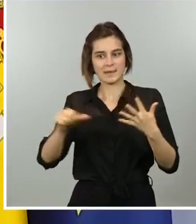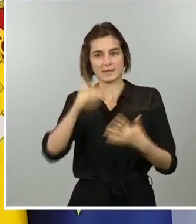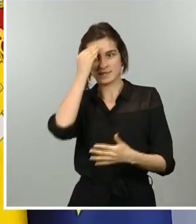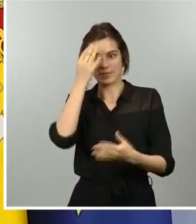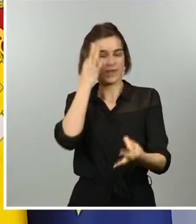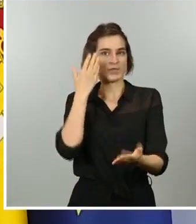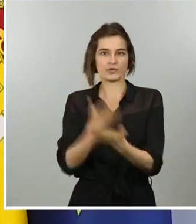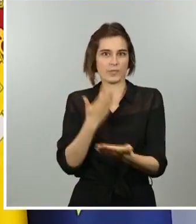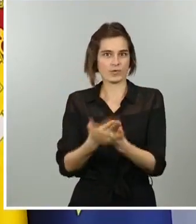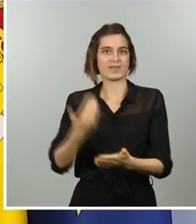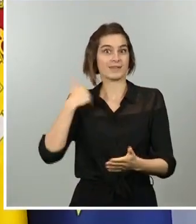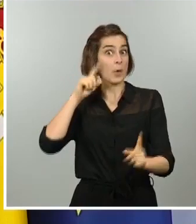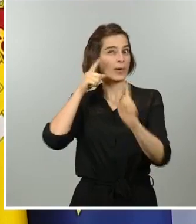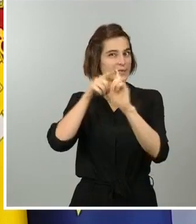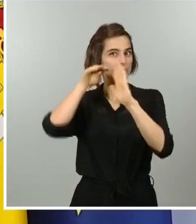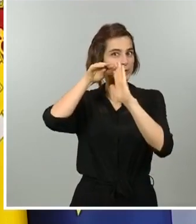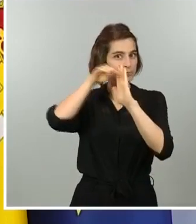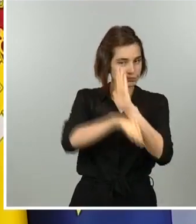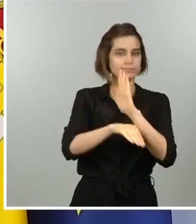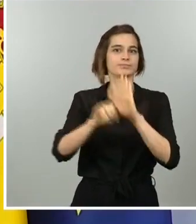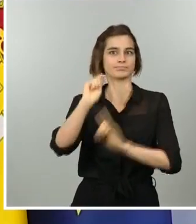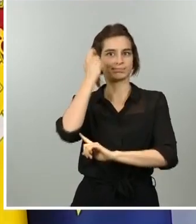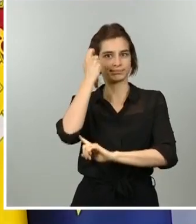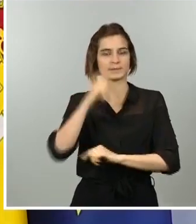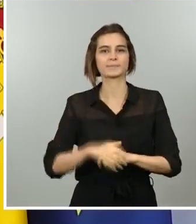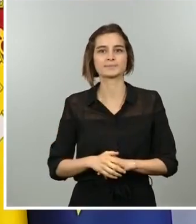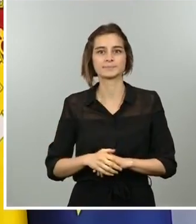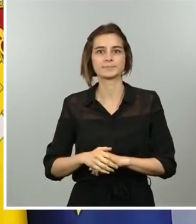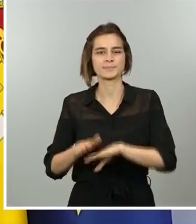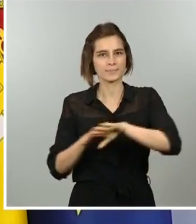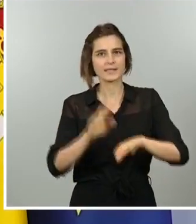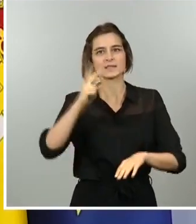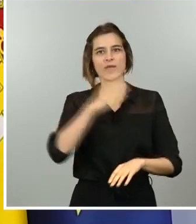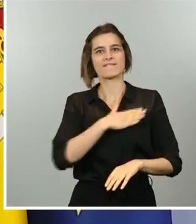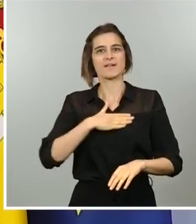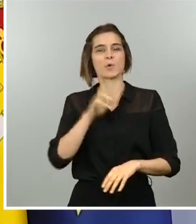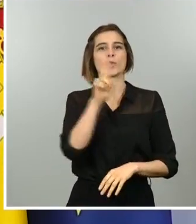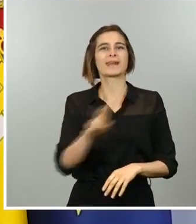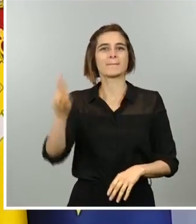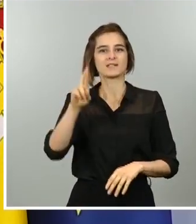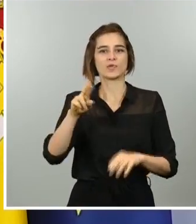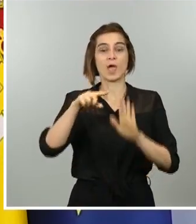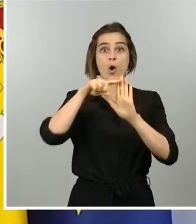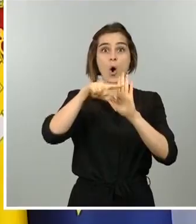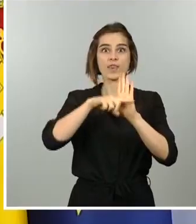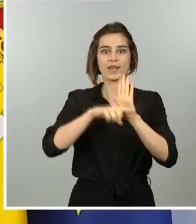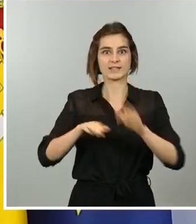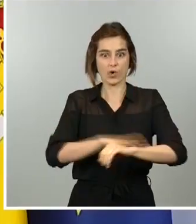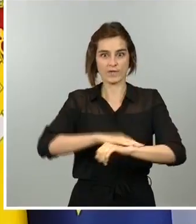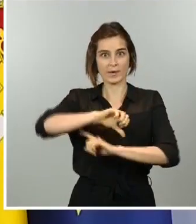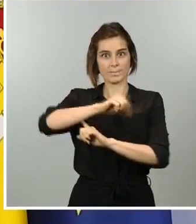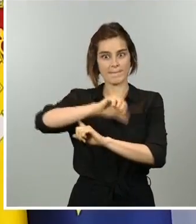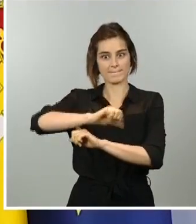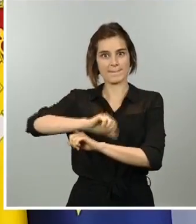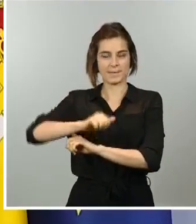tercera cuestión que quería compartir con ustedes es hacer un repaso de las órdenes que el Gobierno ha aprobado y que van a ser publicadas en